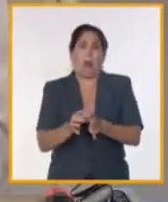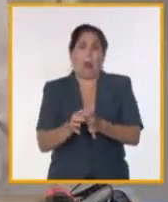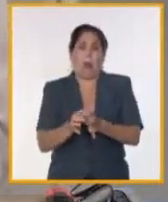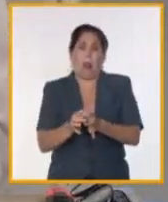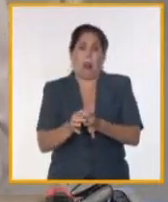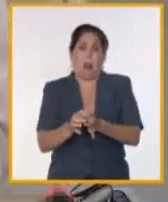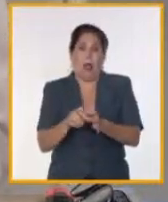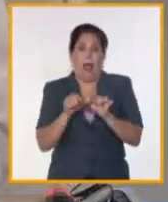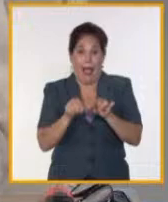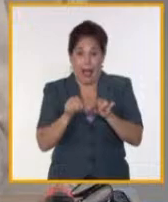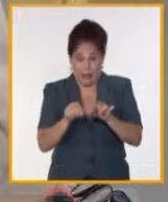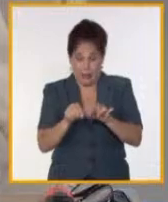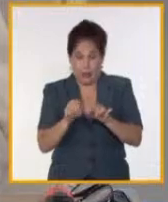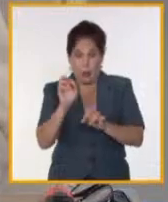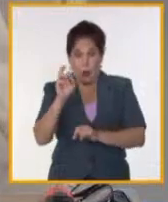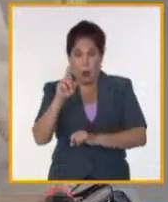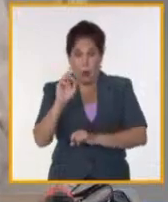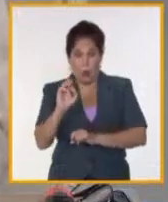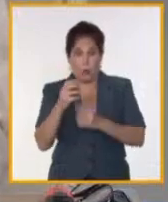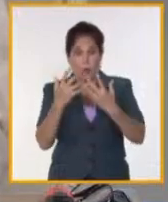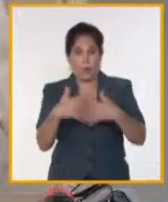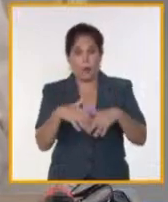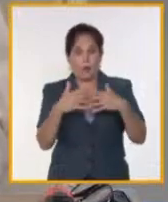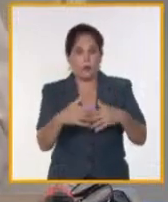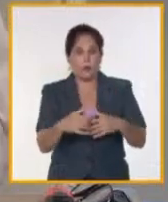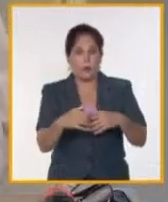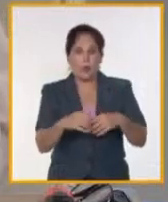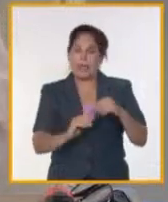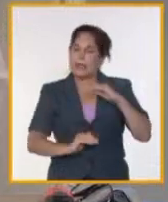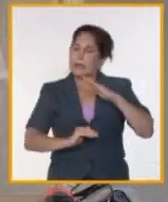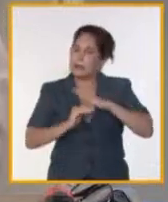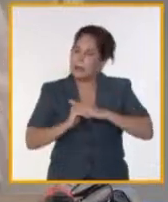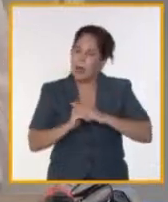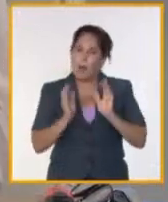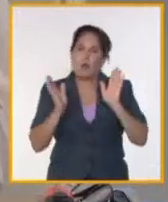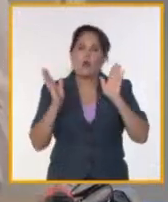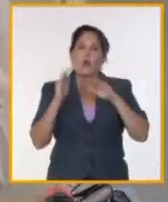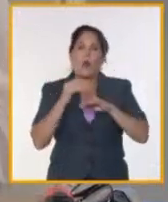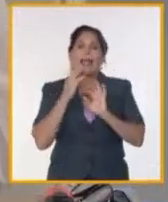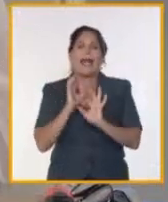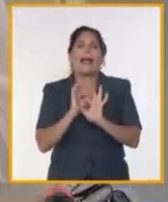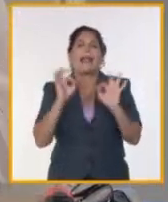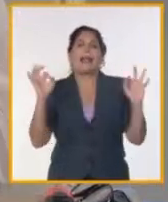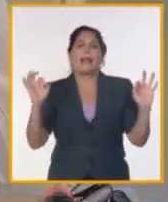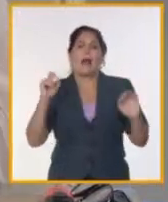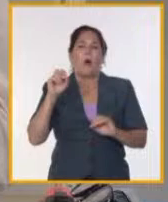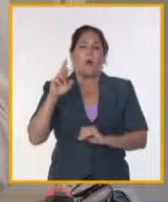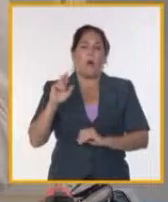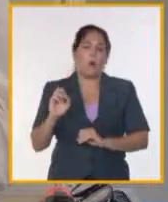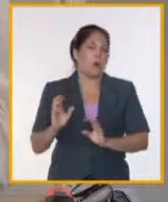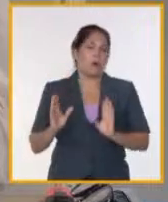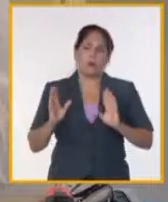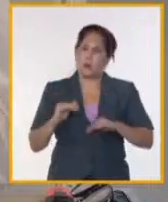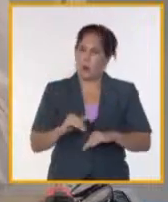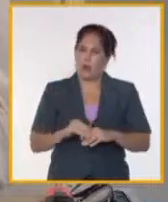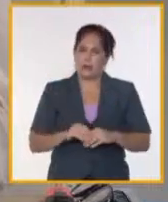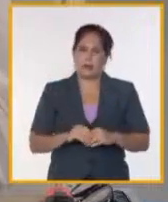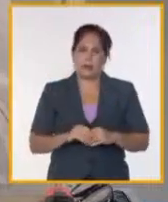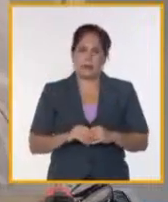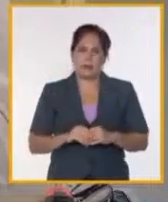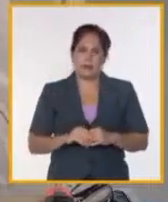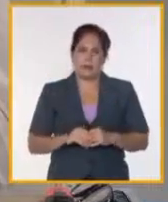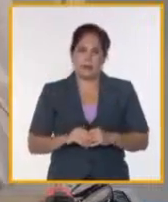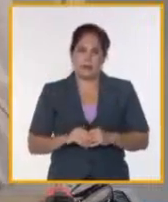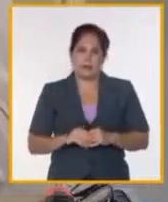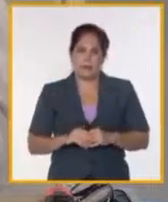y donde la producción ha estado limitada porque no hay una calidad adecuada en el contenido de oro, excepto